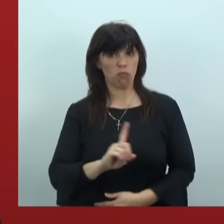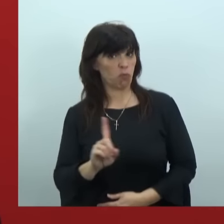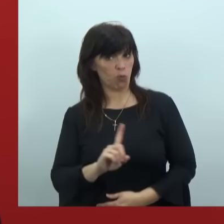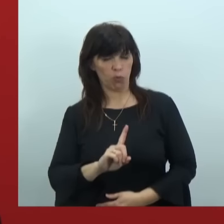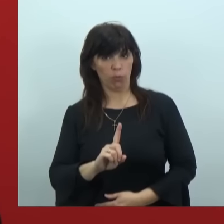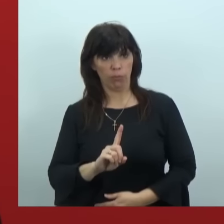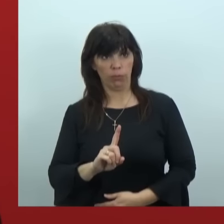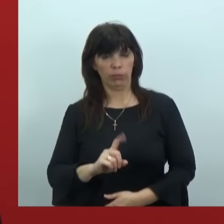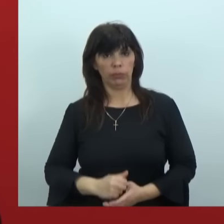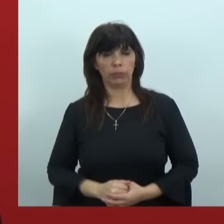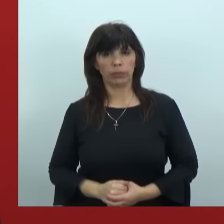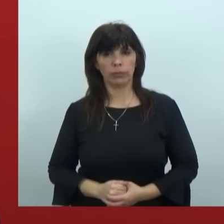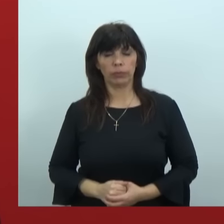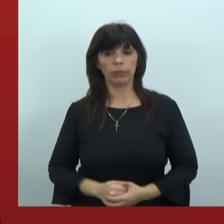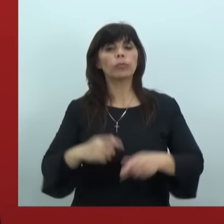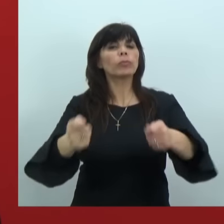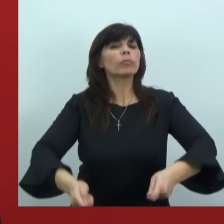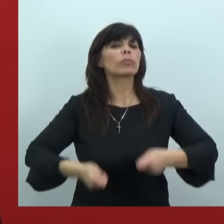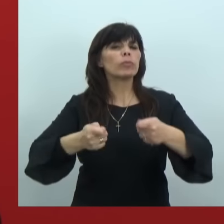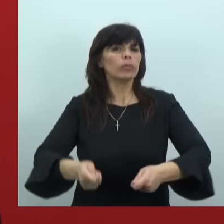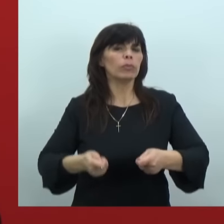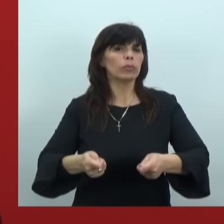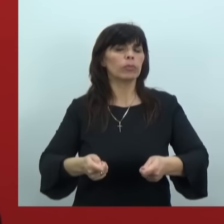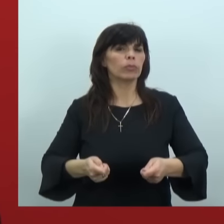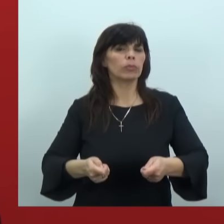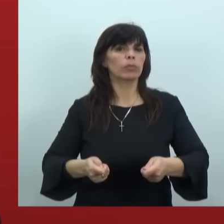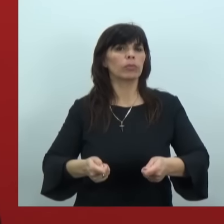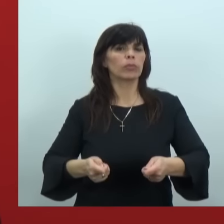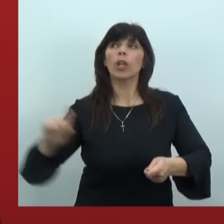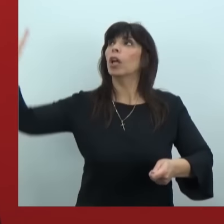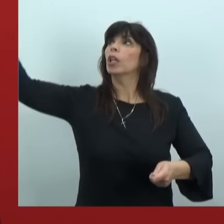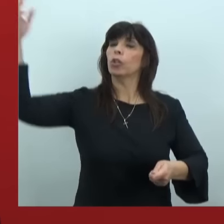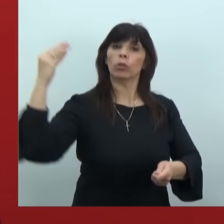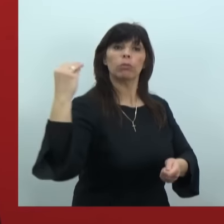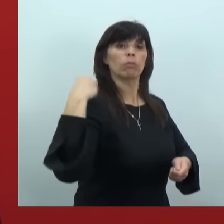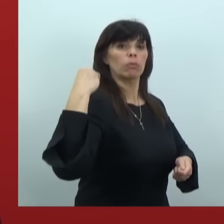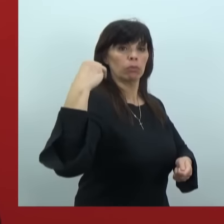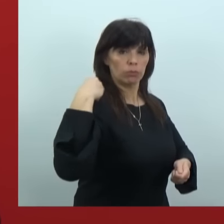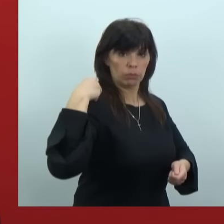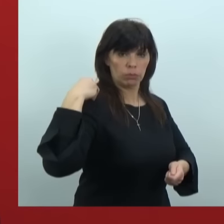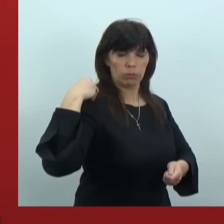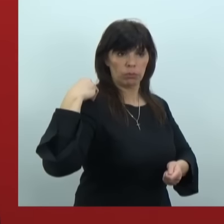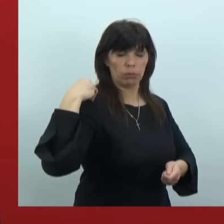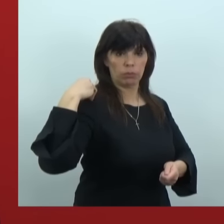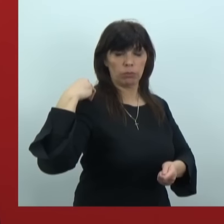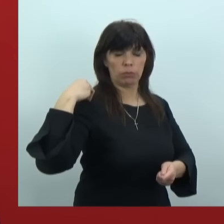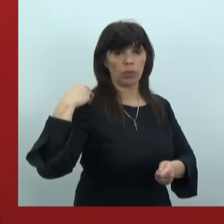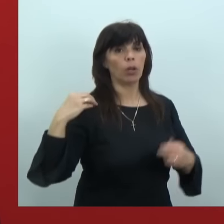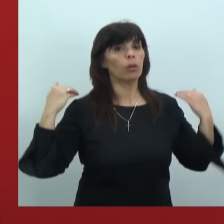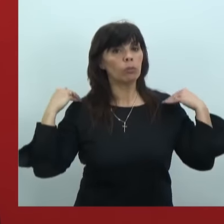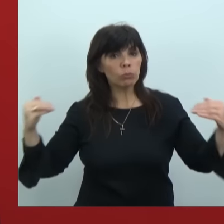democrática. Un pastor es llamado por Dios, entrenado por